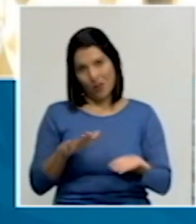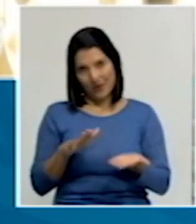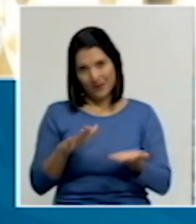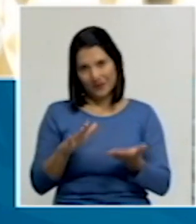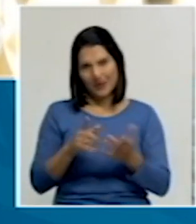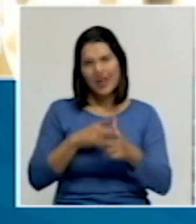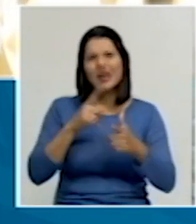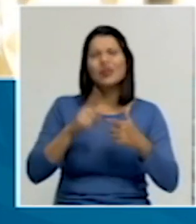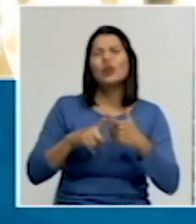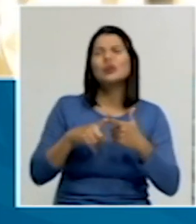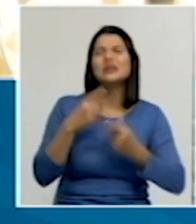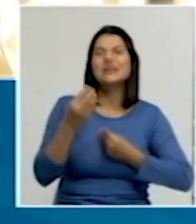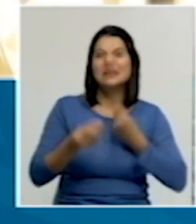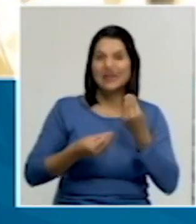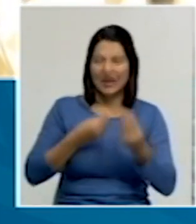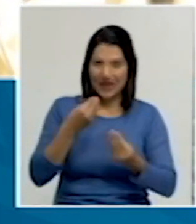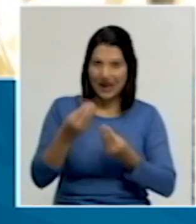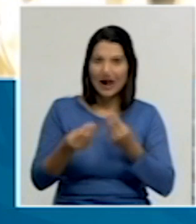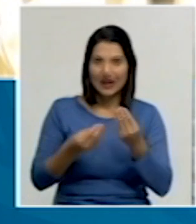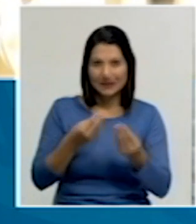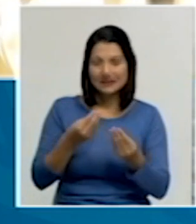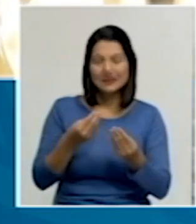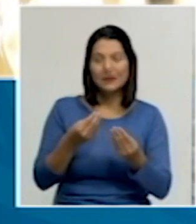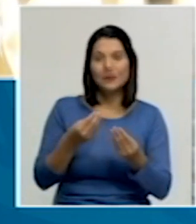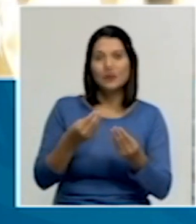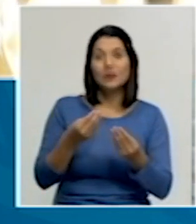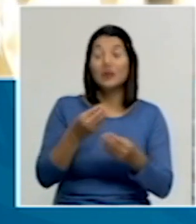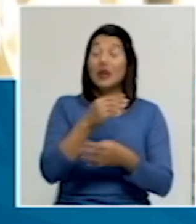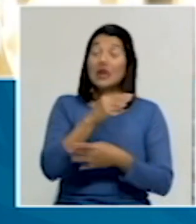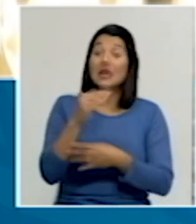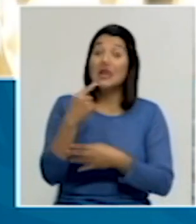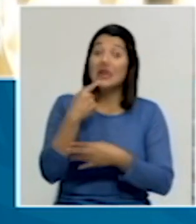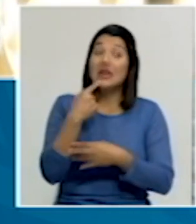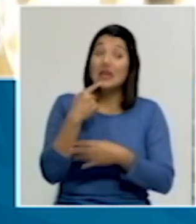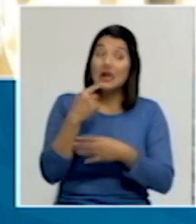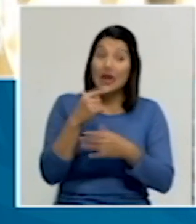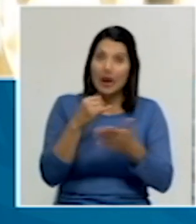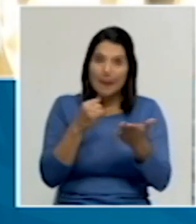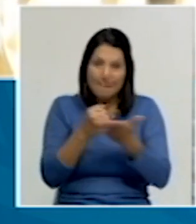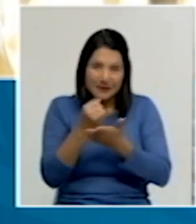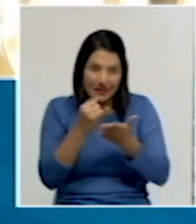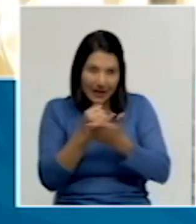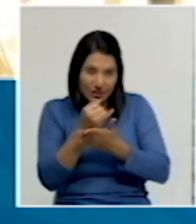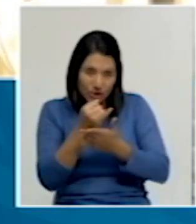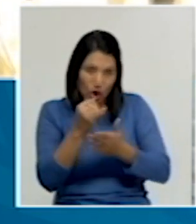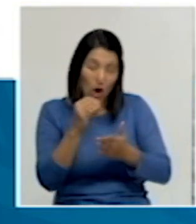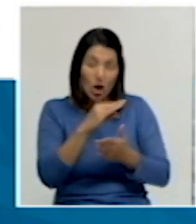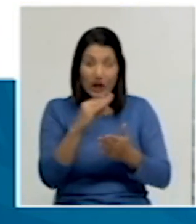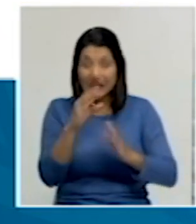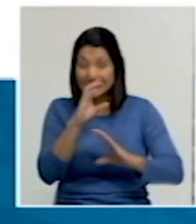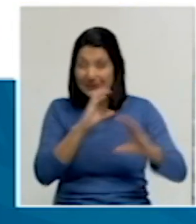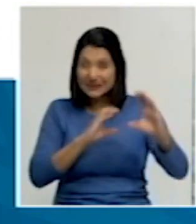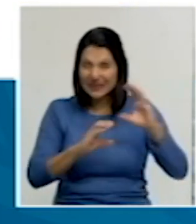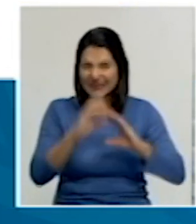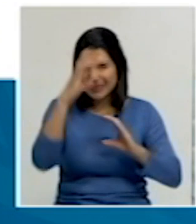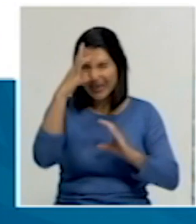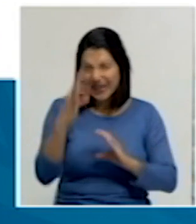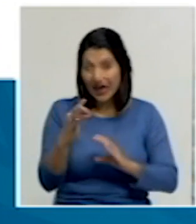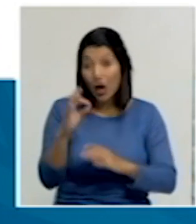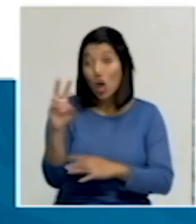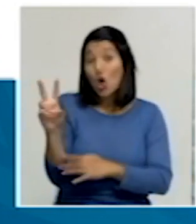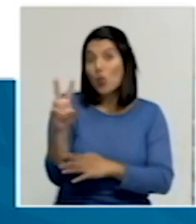que va haciendo, digamos, hacia lo que se apunta, según la ciencia así lo cree, es a que el virus se va haciendo